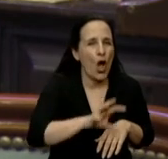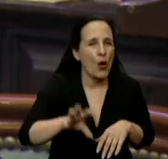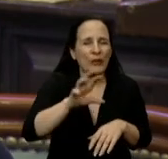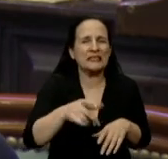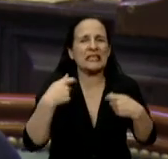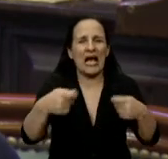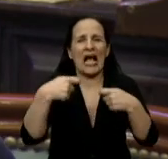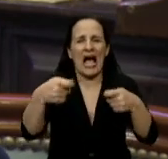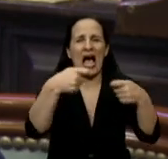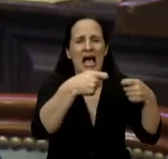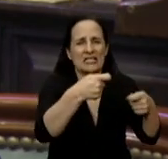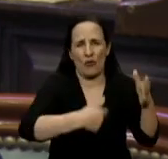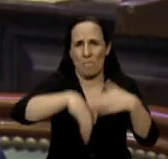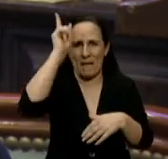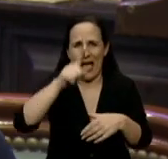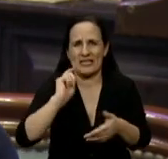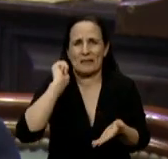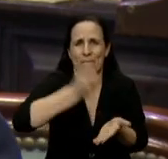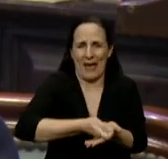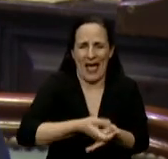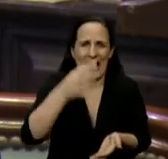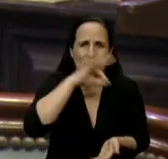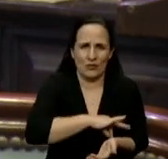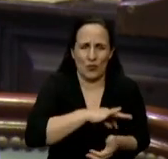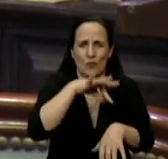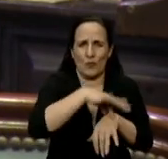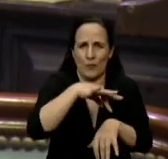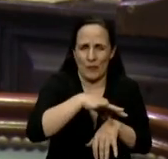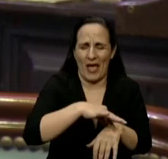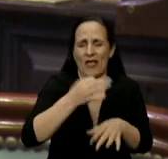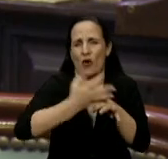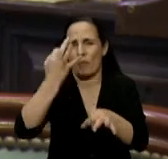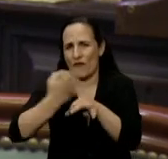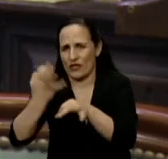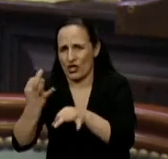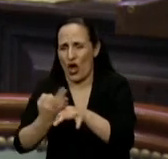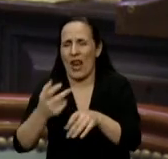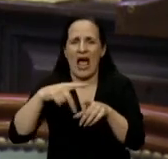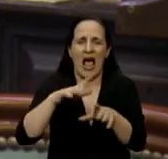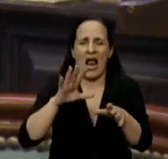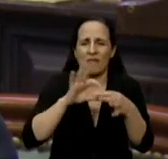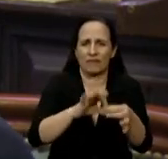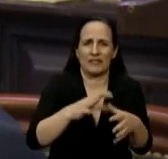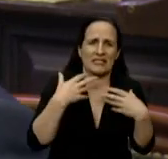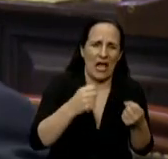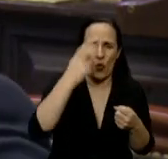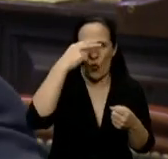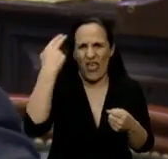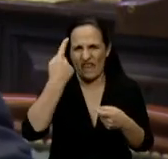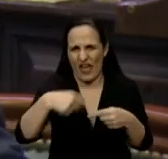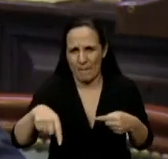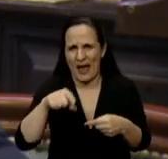mayor gasto en el pago de los salarios de los médicos, de los profesionales y técnicos de la salud, de enfermeros y en